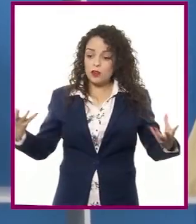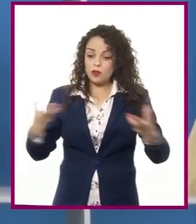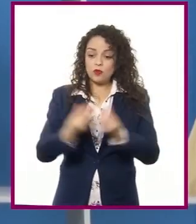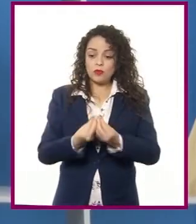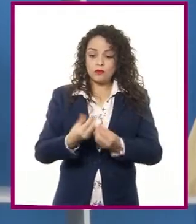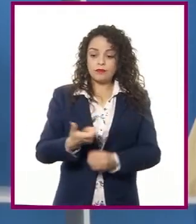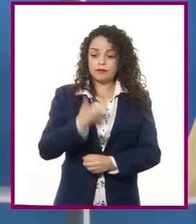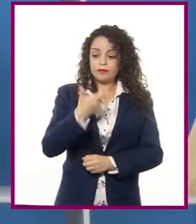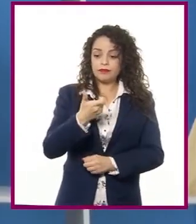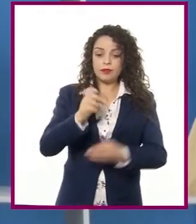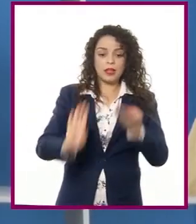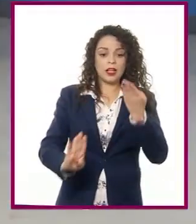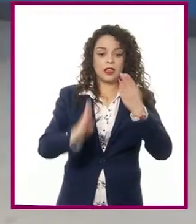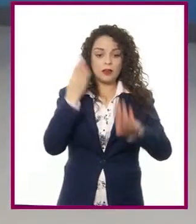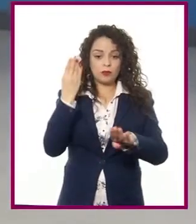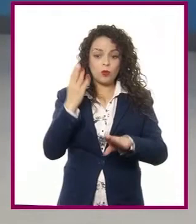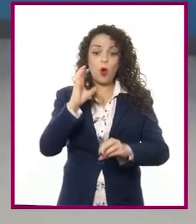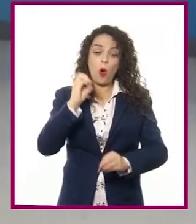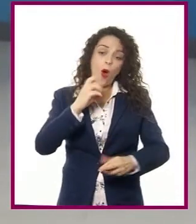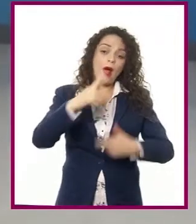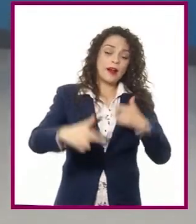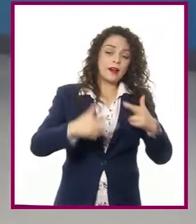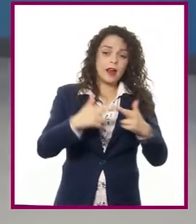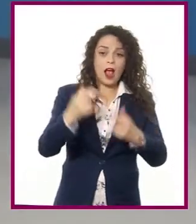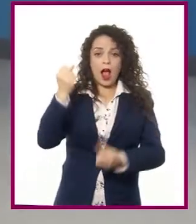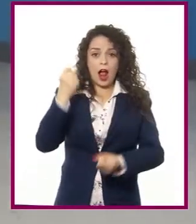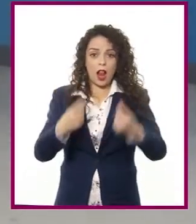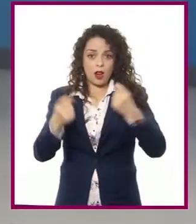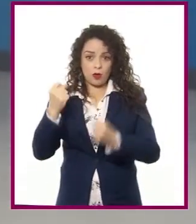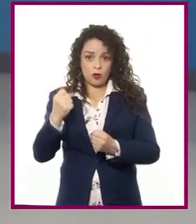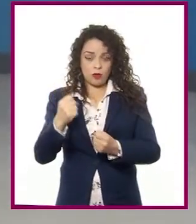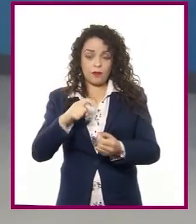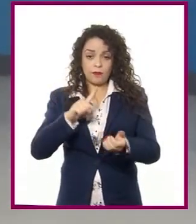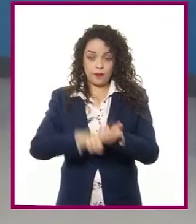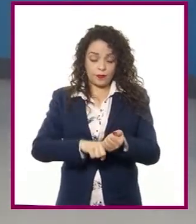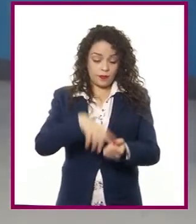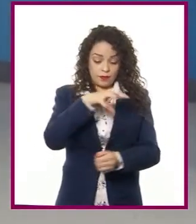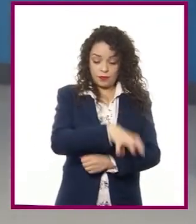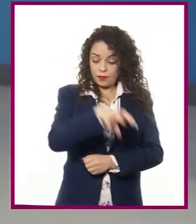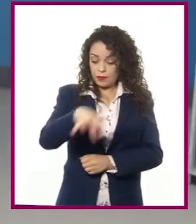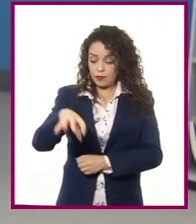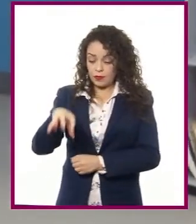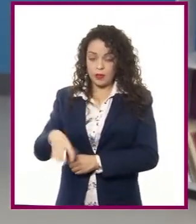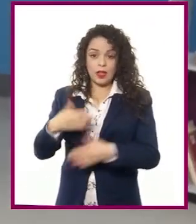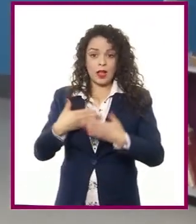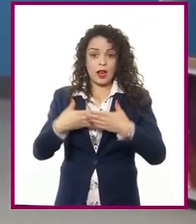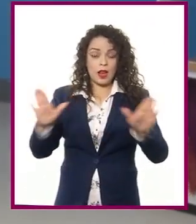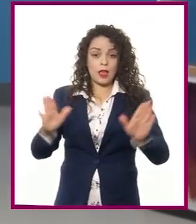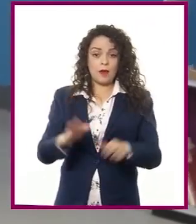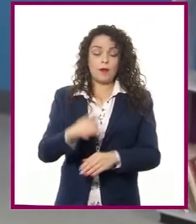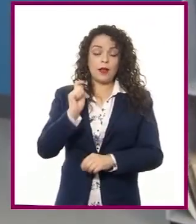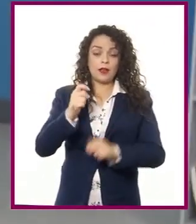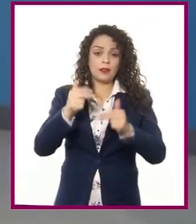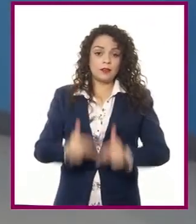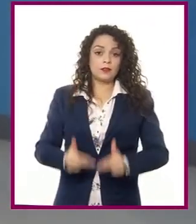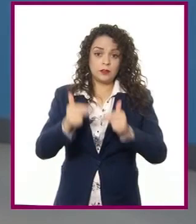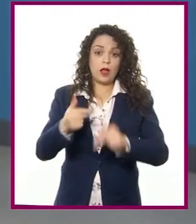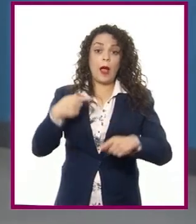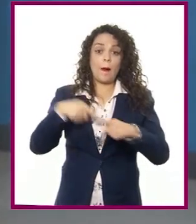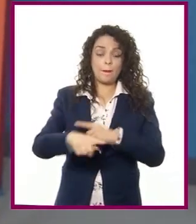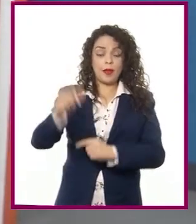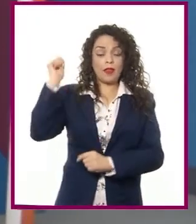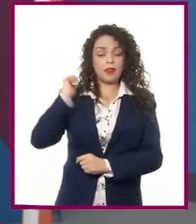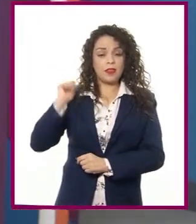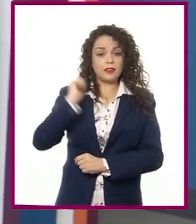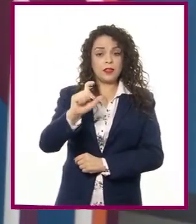o al menos de regiones. Las áreas de libre comercio han existido desde mediados del siglo XX. Por ejemplo,